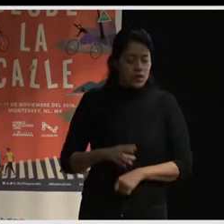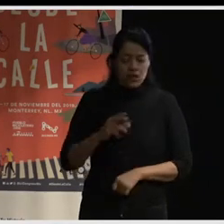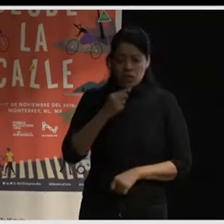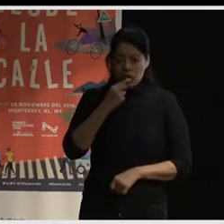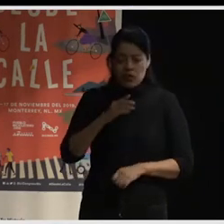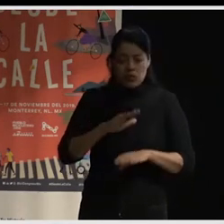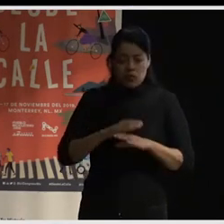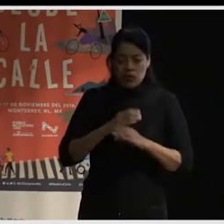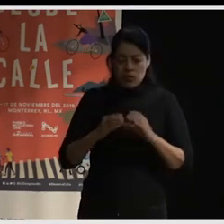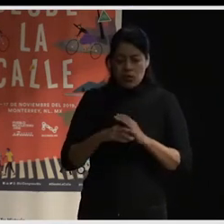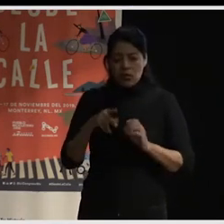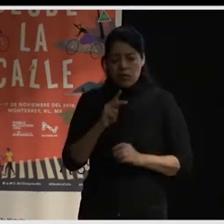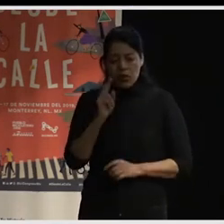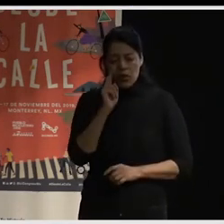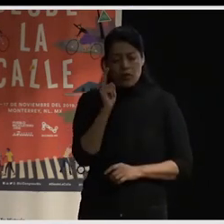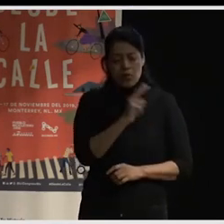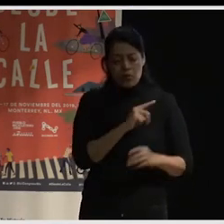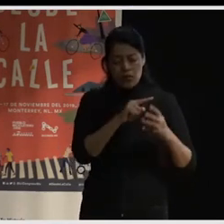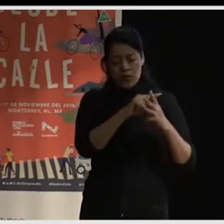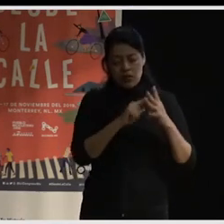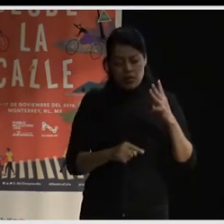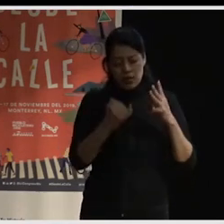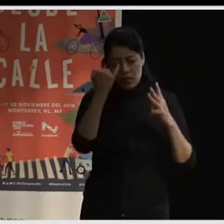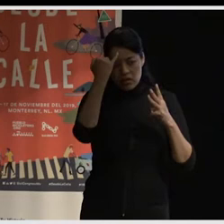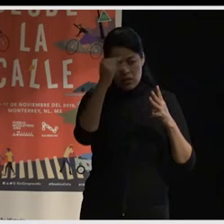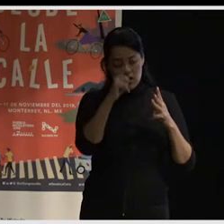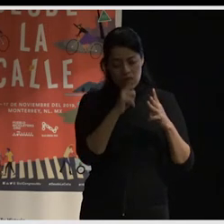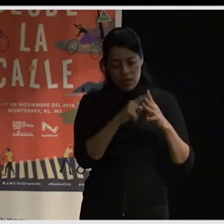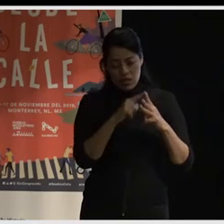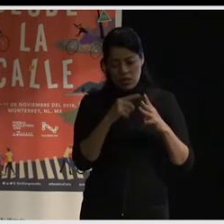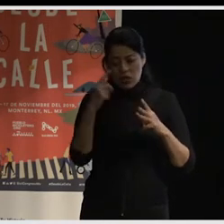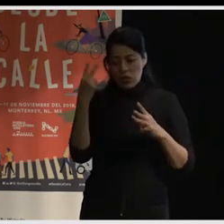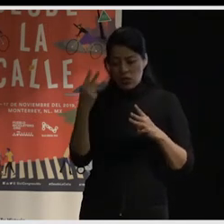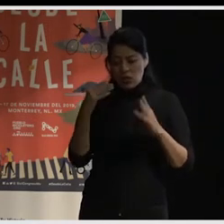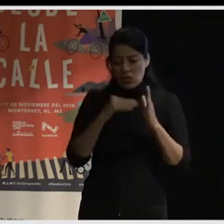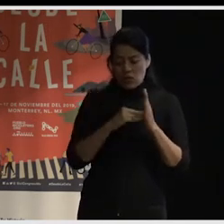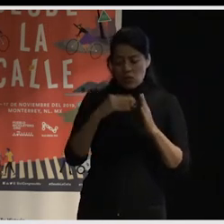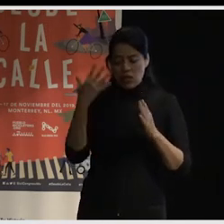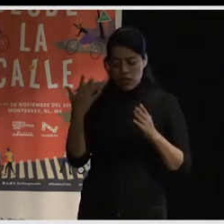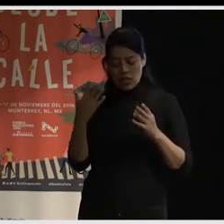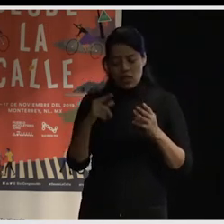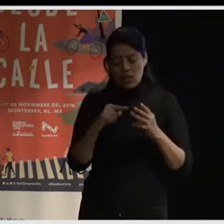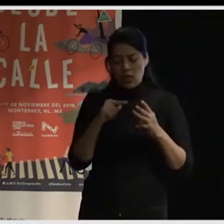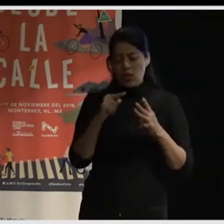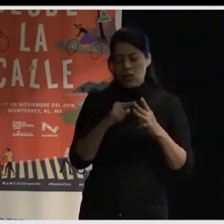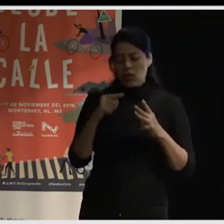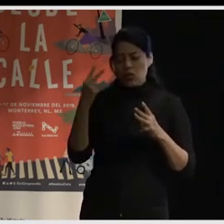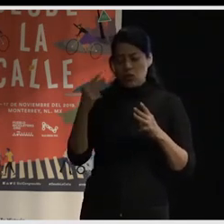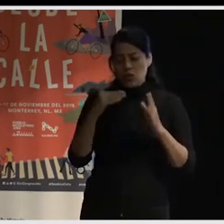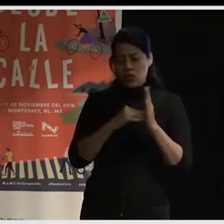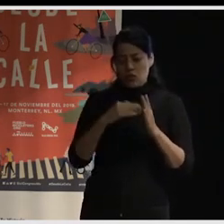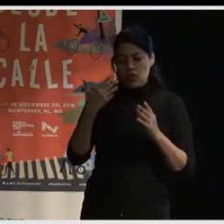son tres escenarios los que aquí se plantean uno en ese en el 2005 uno es en el 2010 es